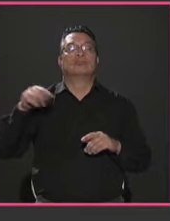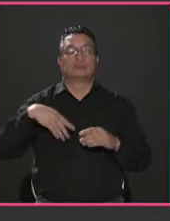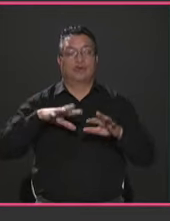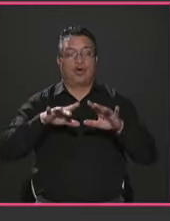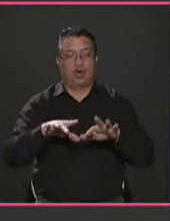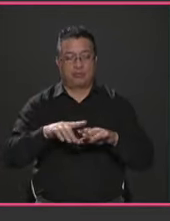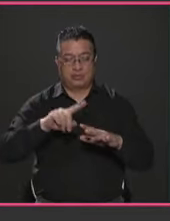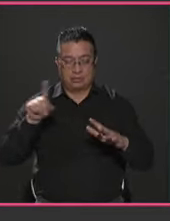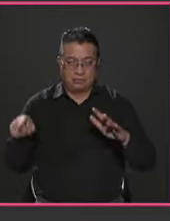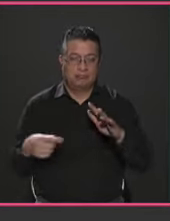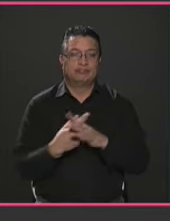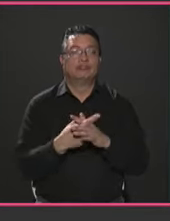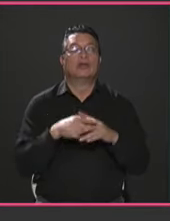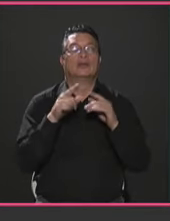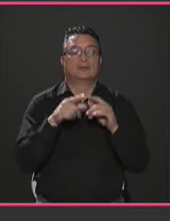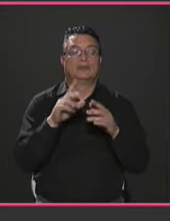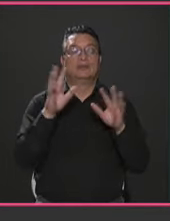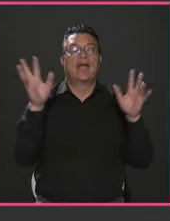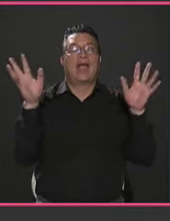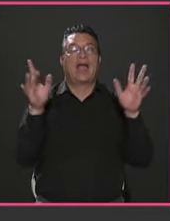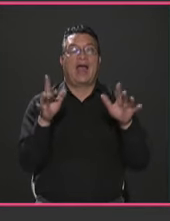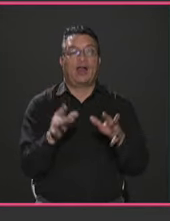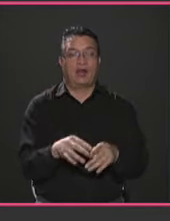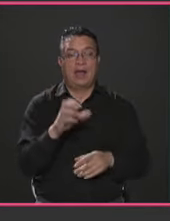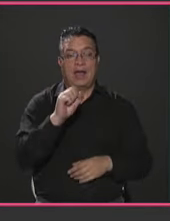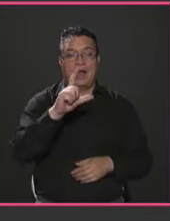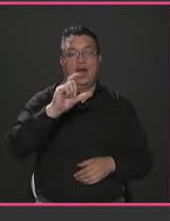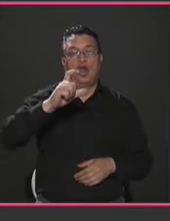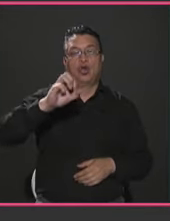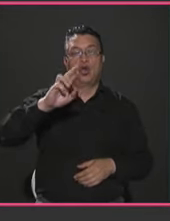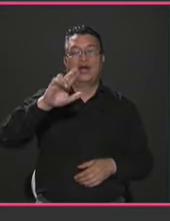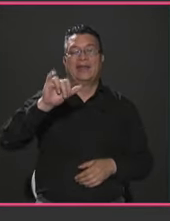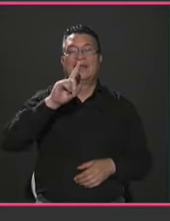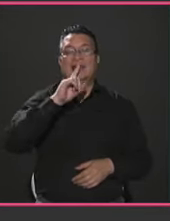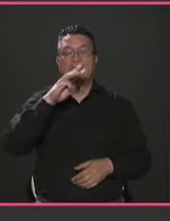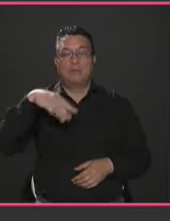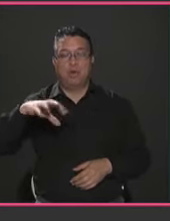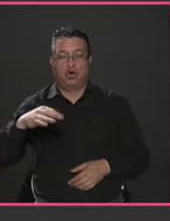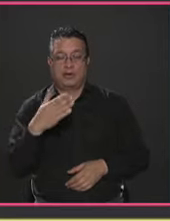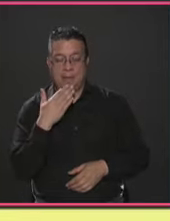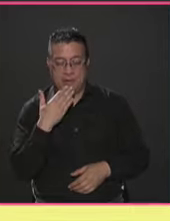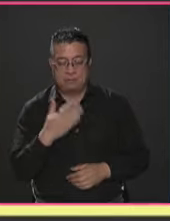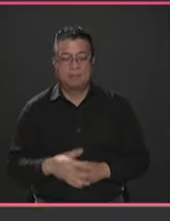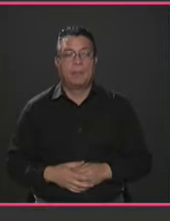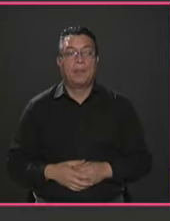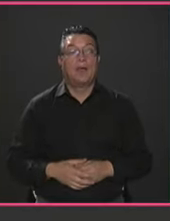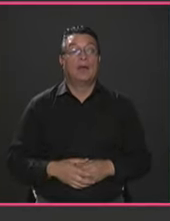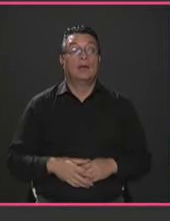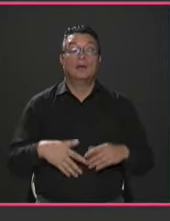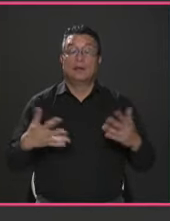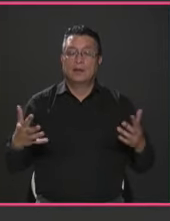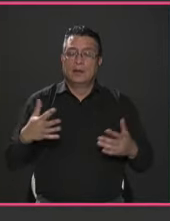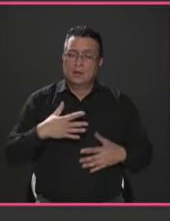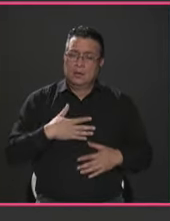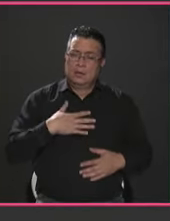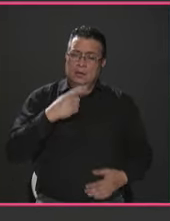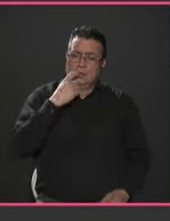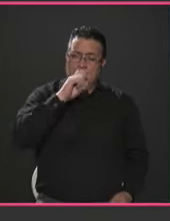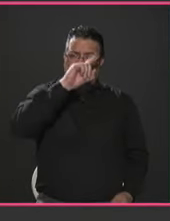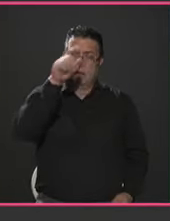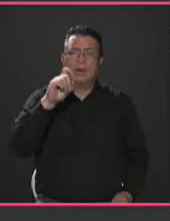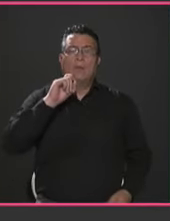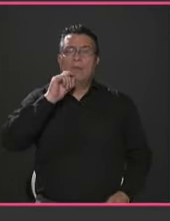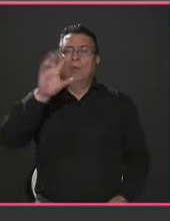computacional y también los algoritmos entonces Bueno cuando nos preguntamos Bueno A quién